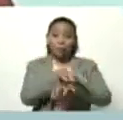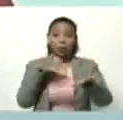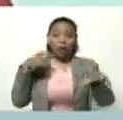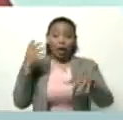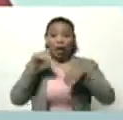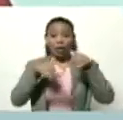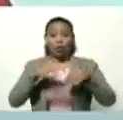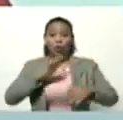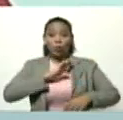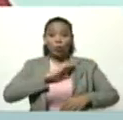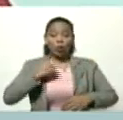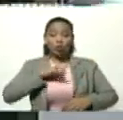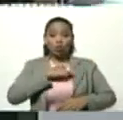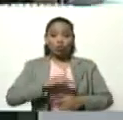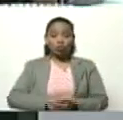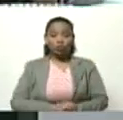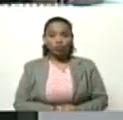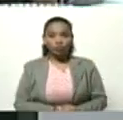nuestras.